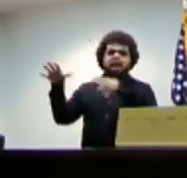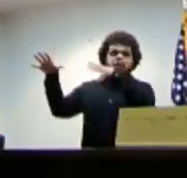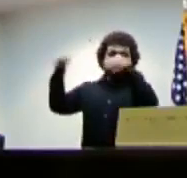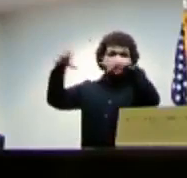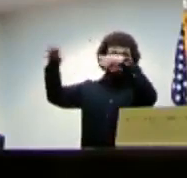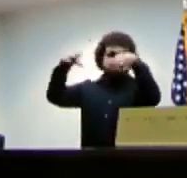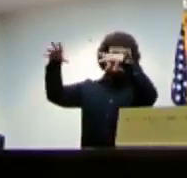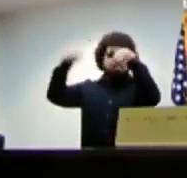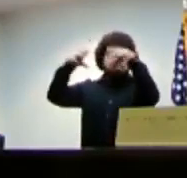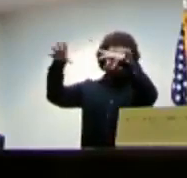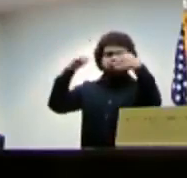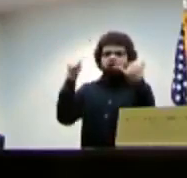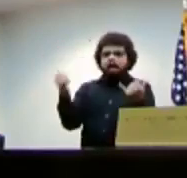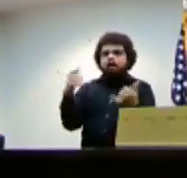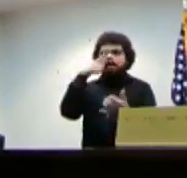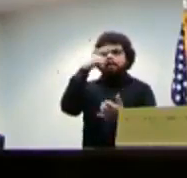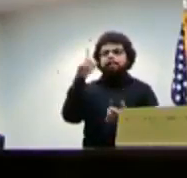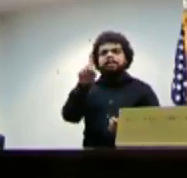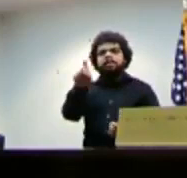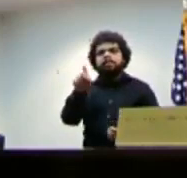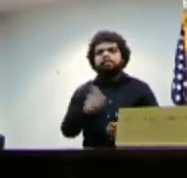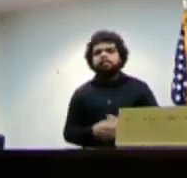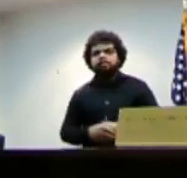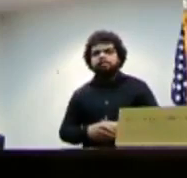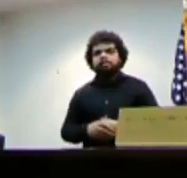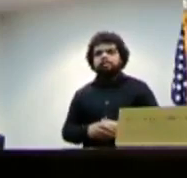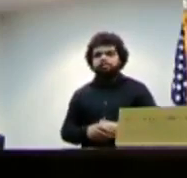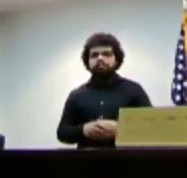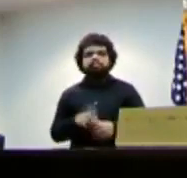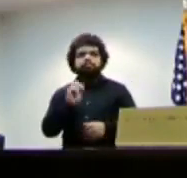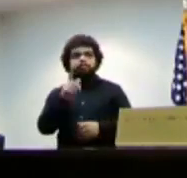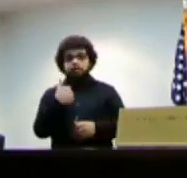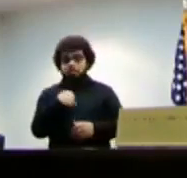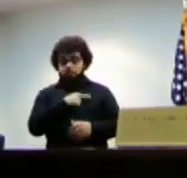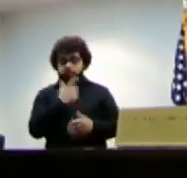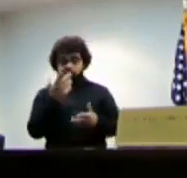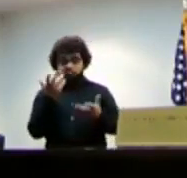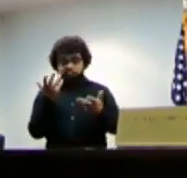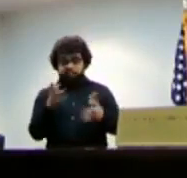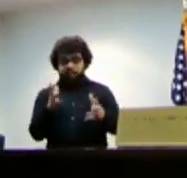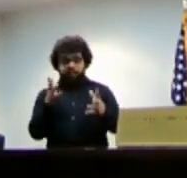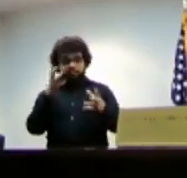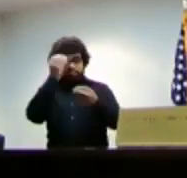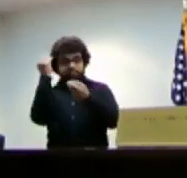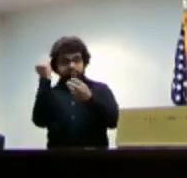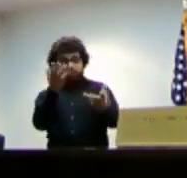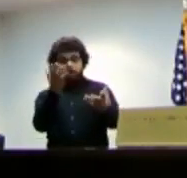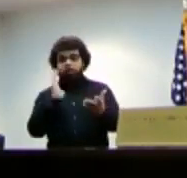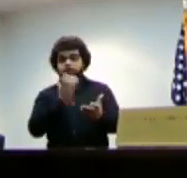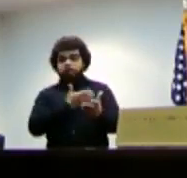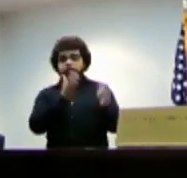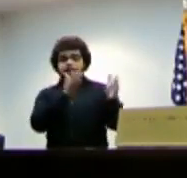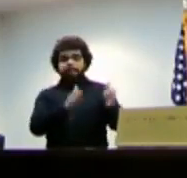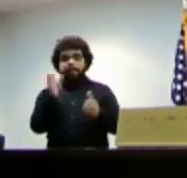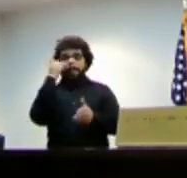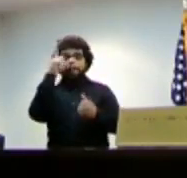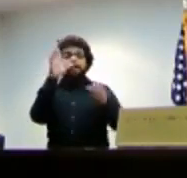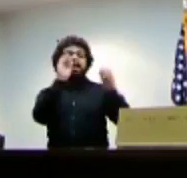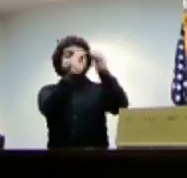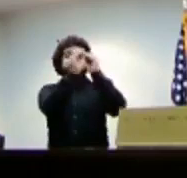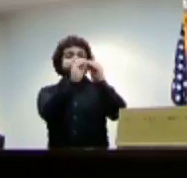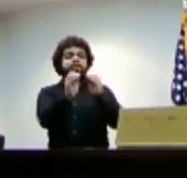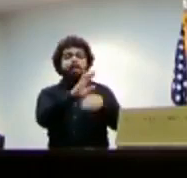Ok, como le mencioné, nuestros planes de conservación de las